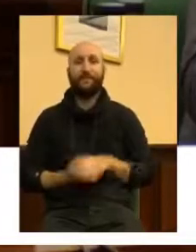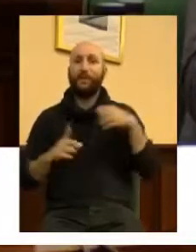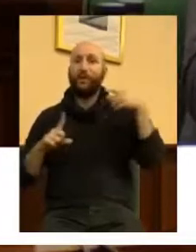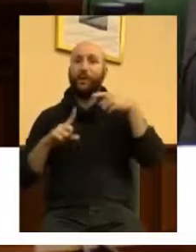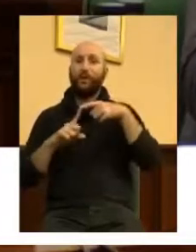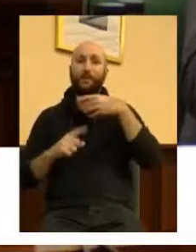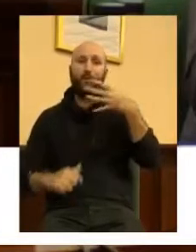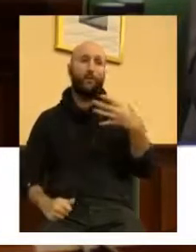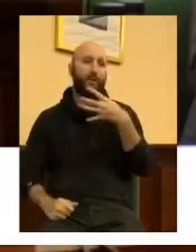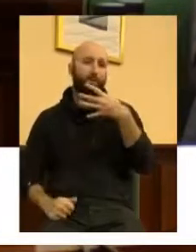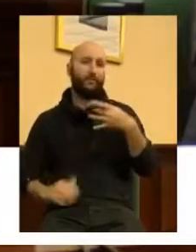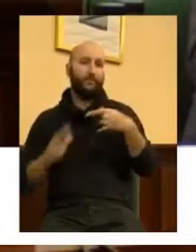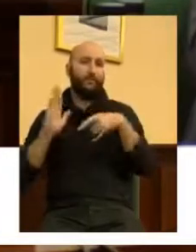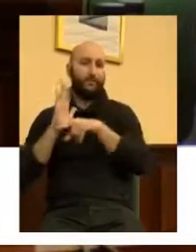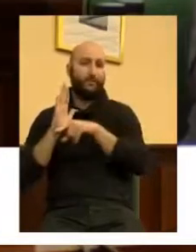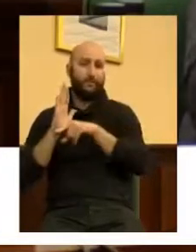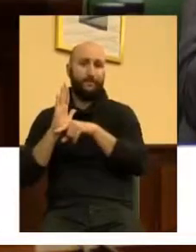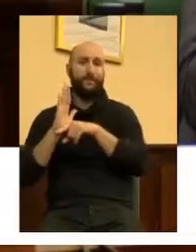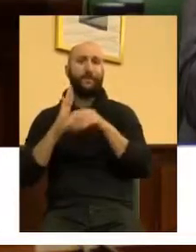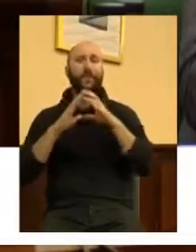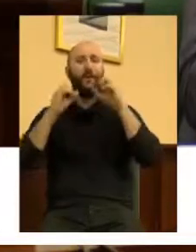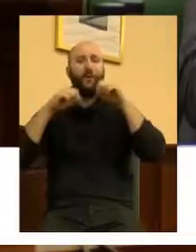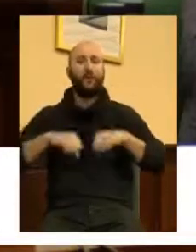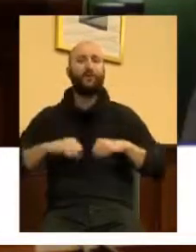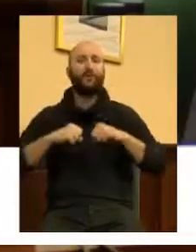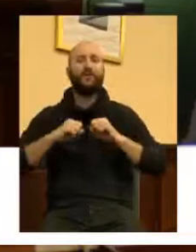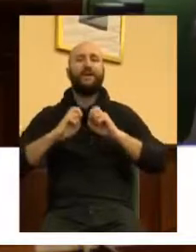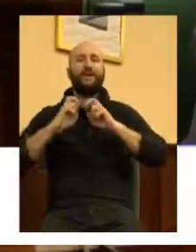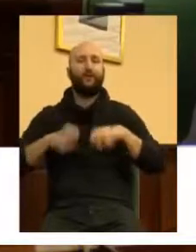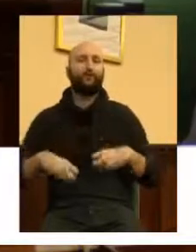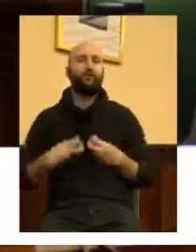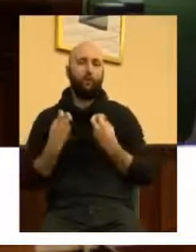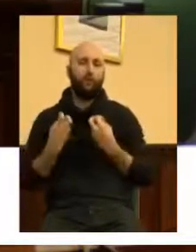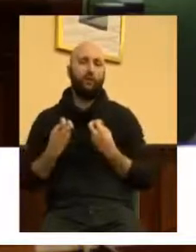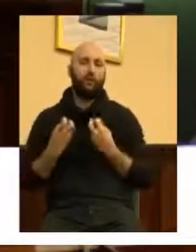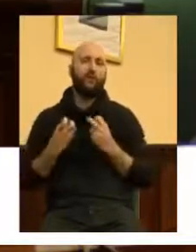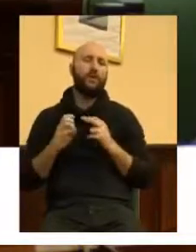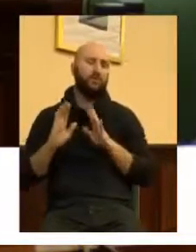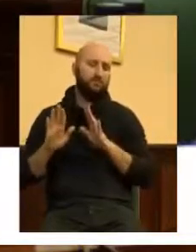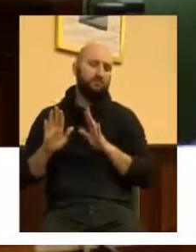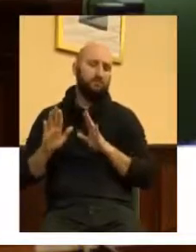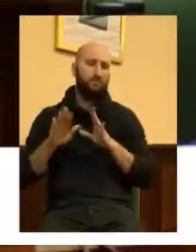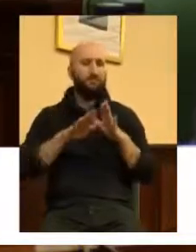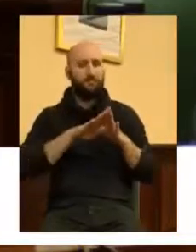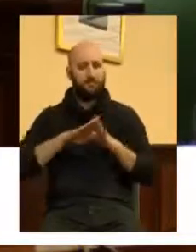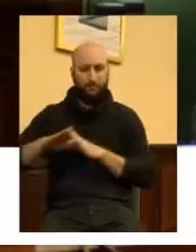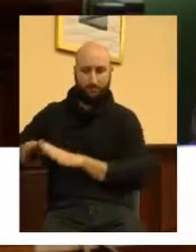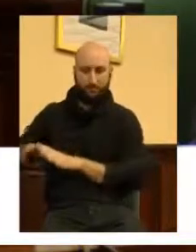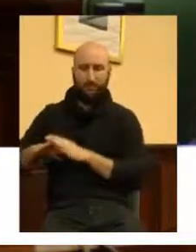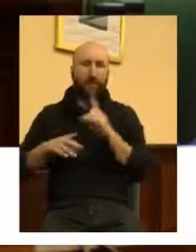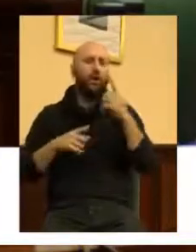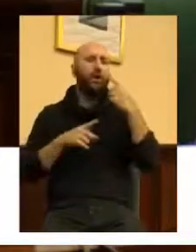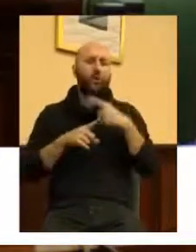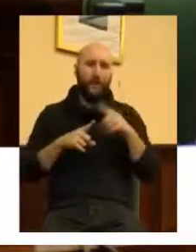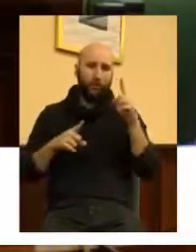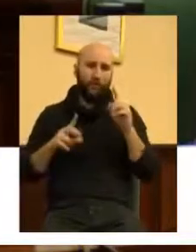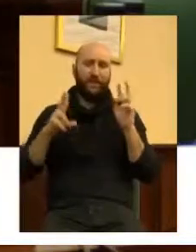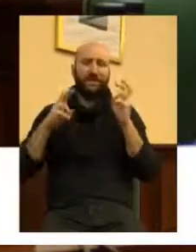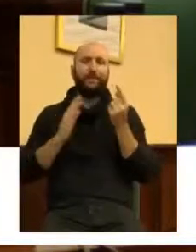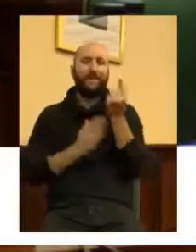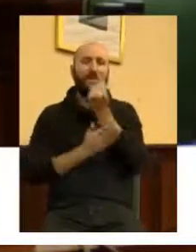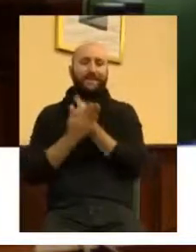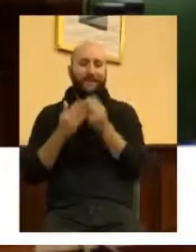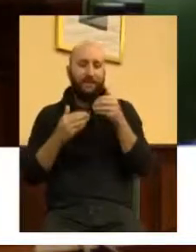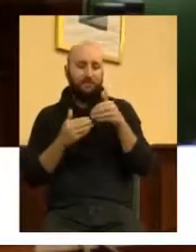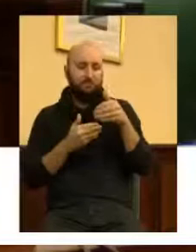número 4 de los acuerdos de reconstrucción. Antes de hablar de los acuerdos de reconstrucción, quiero decir una cosa con lo del diseño a medio